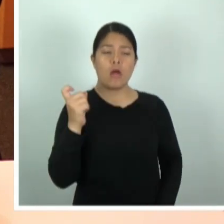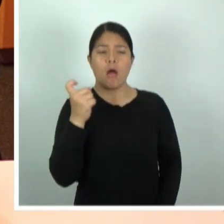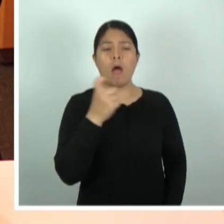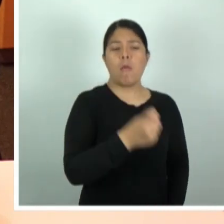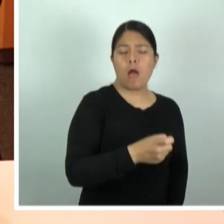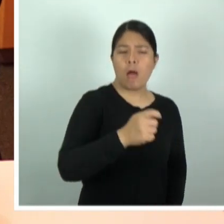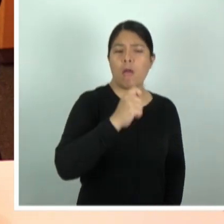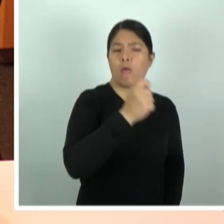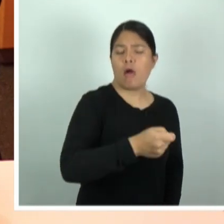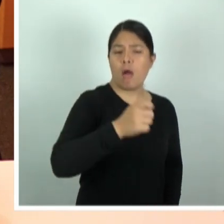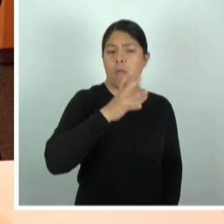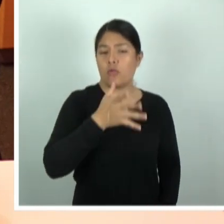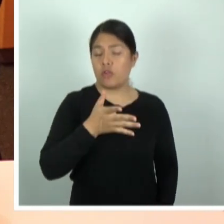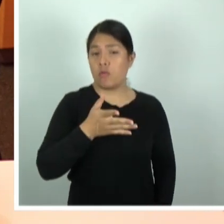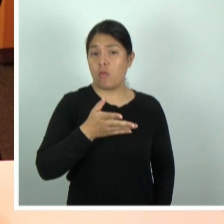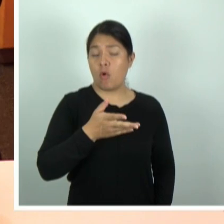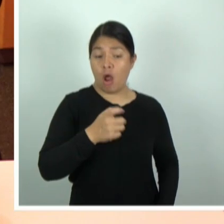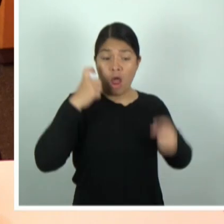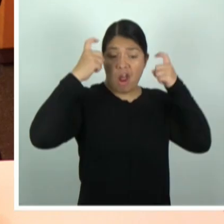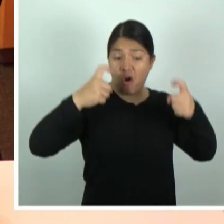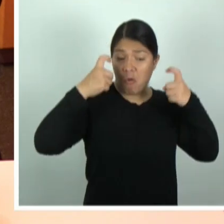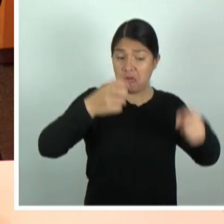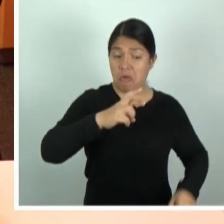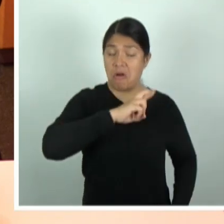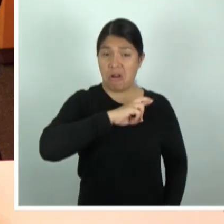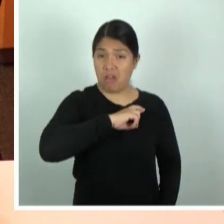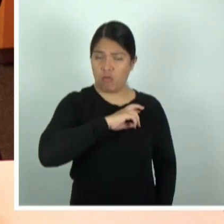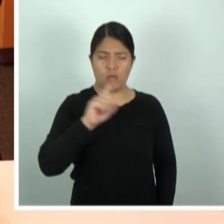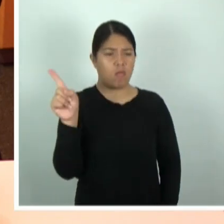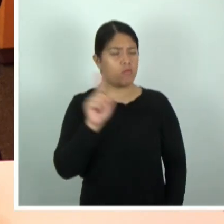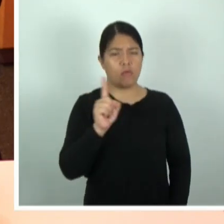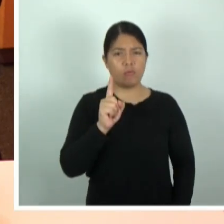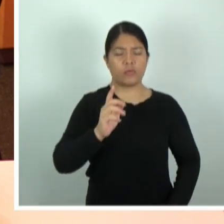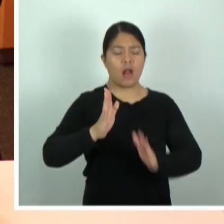propio esfuerzo religioso. La santidad es